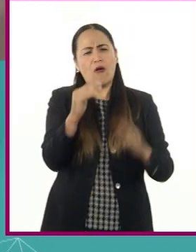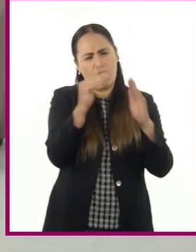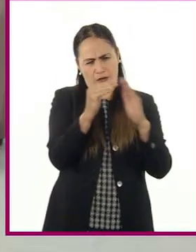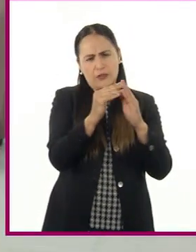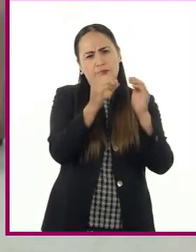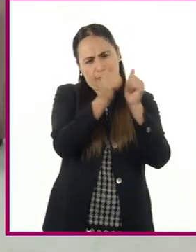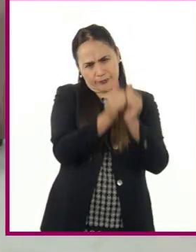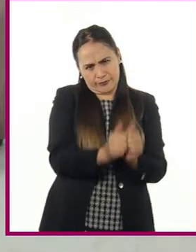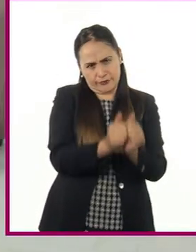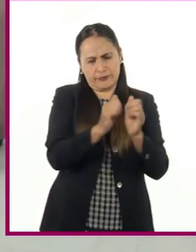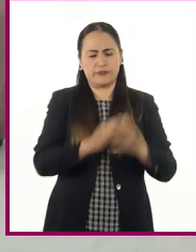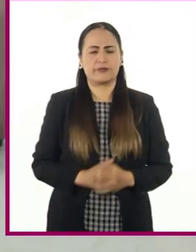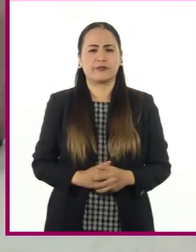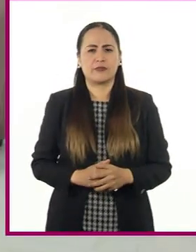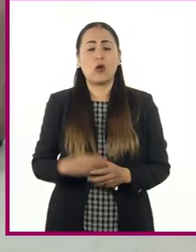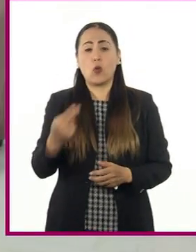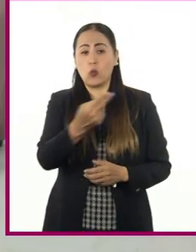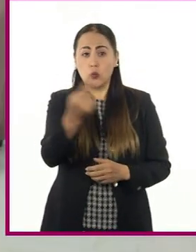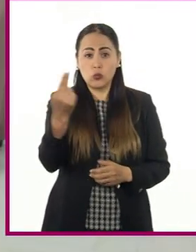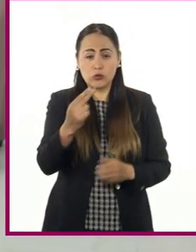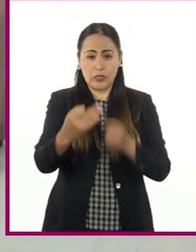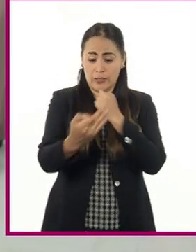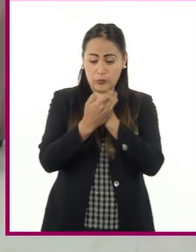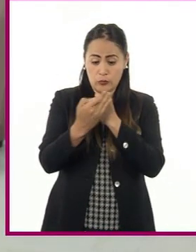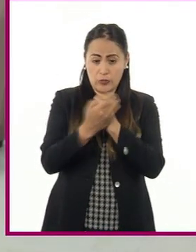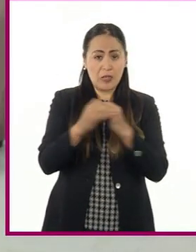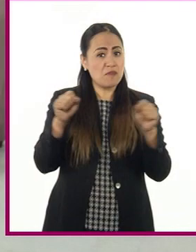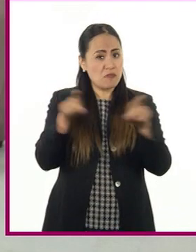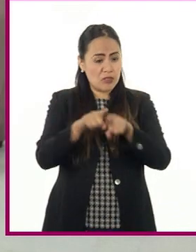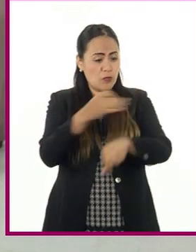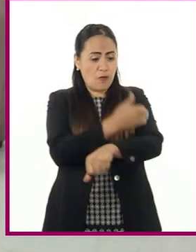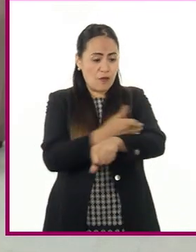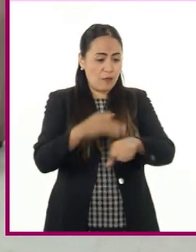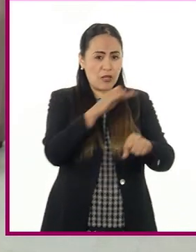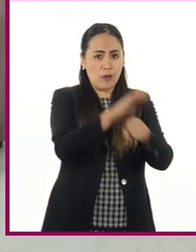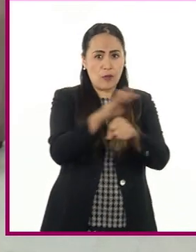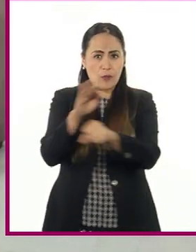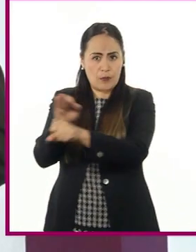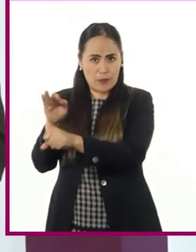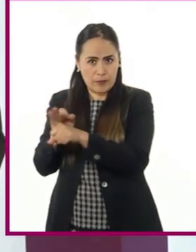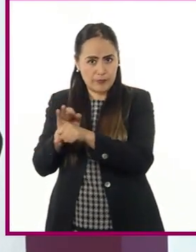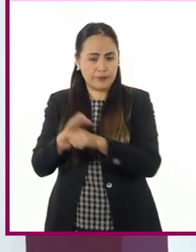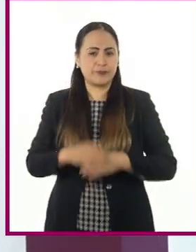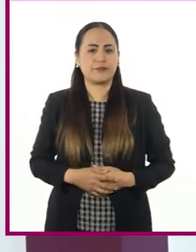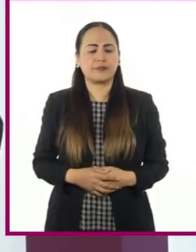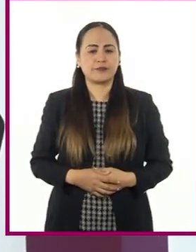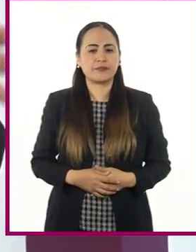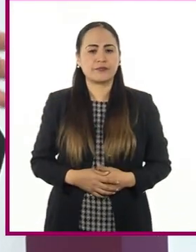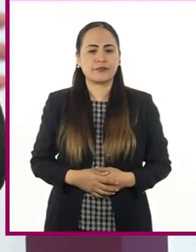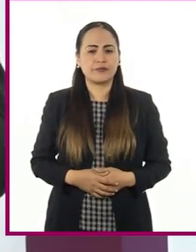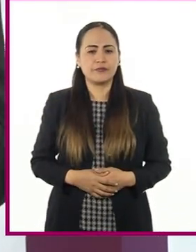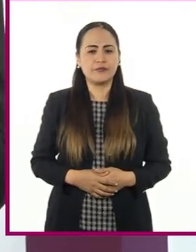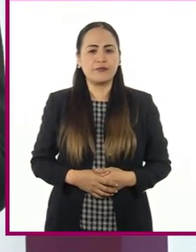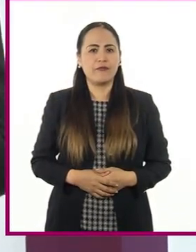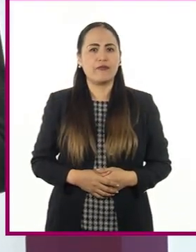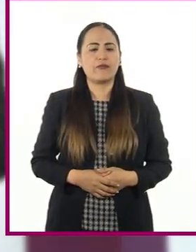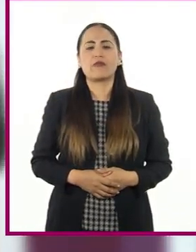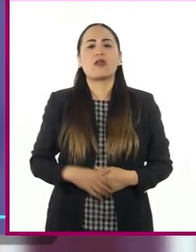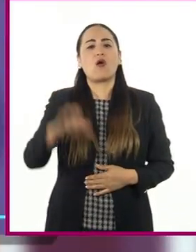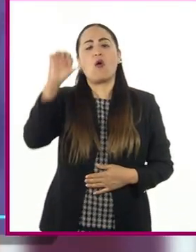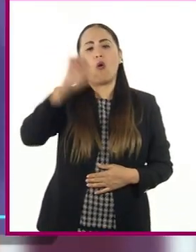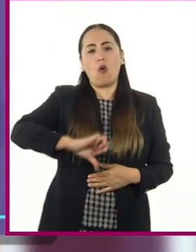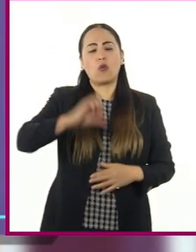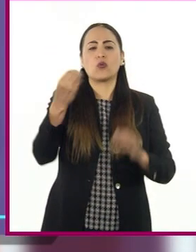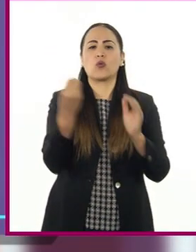casa. Al protegerse ustedes, protegen a su familia y a las y los demás. El propósito de esta